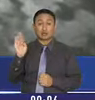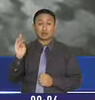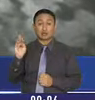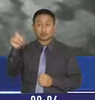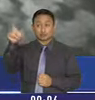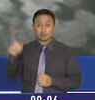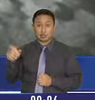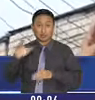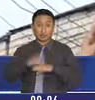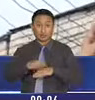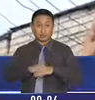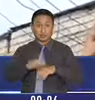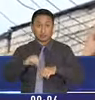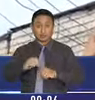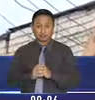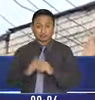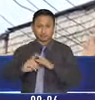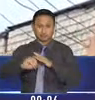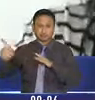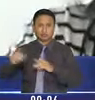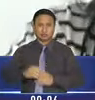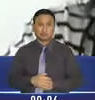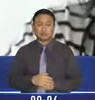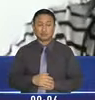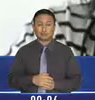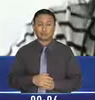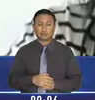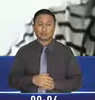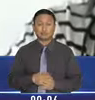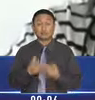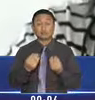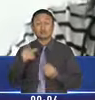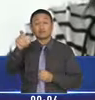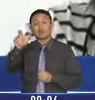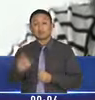principal sospechoso también está prófugo.